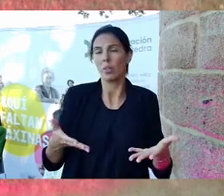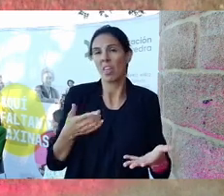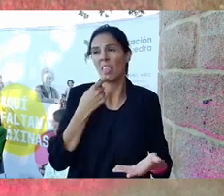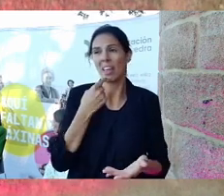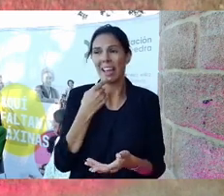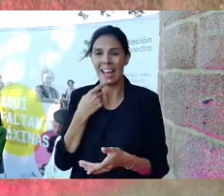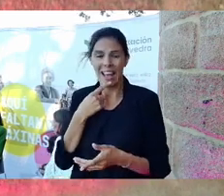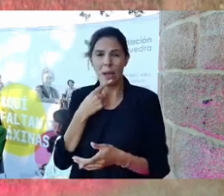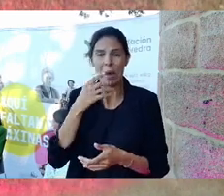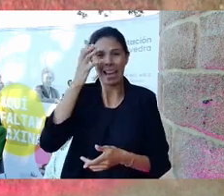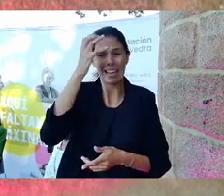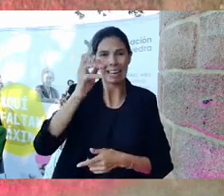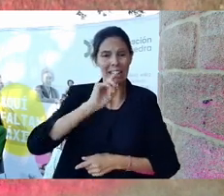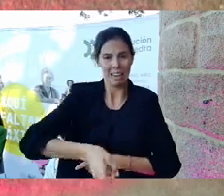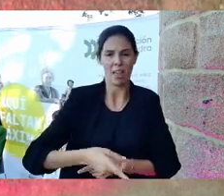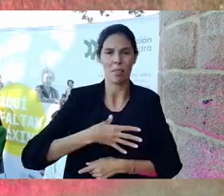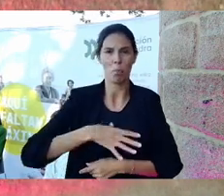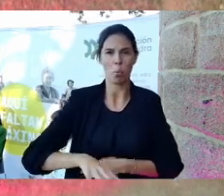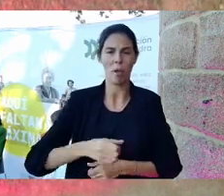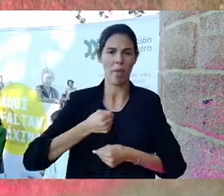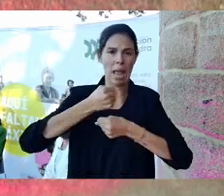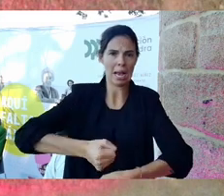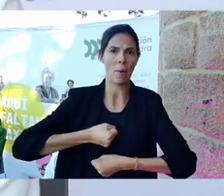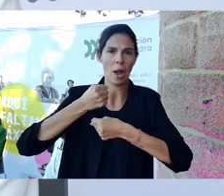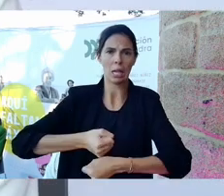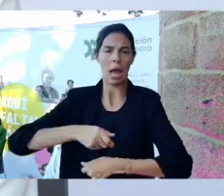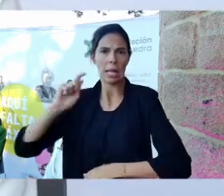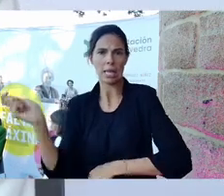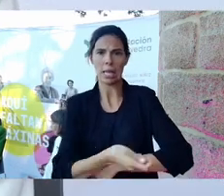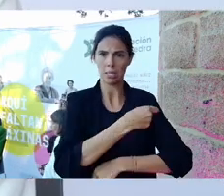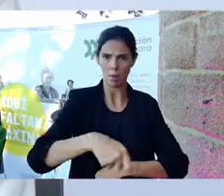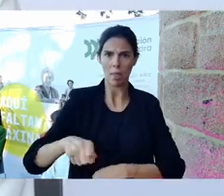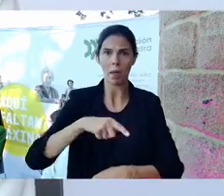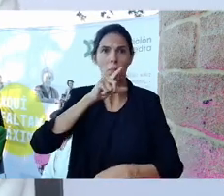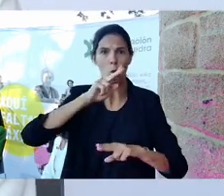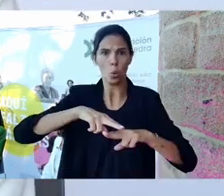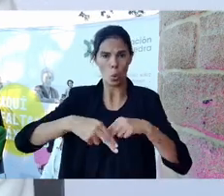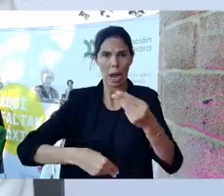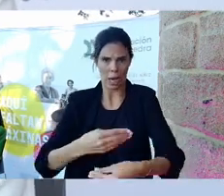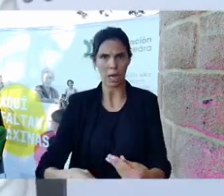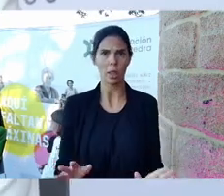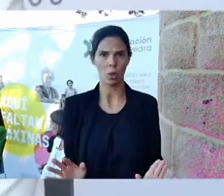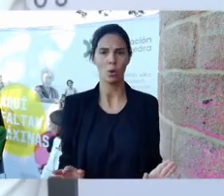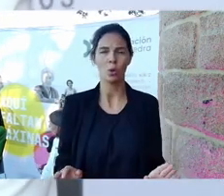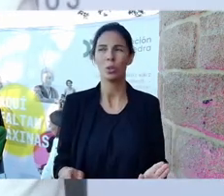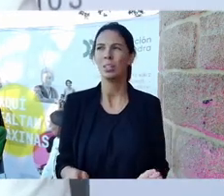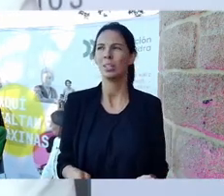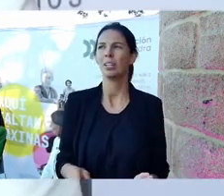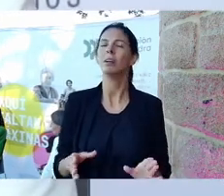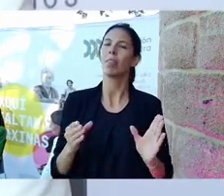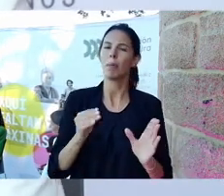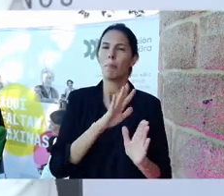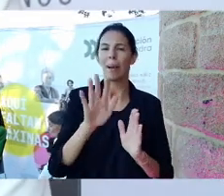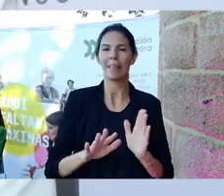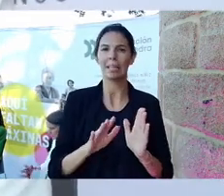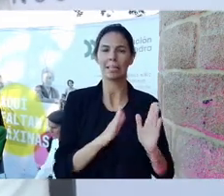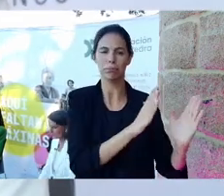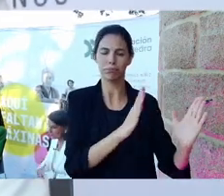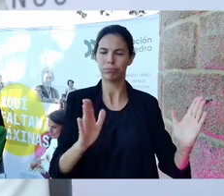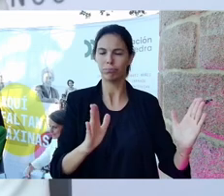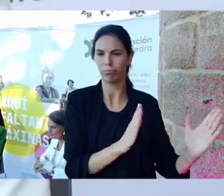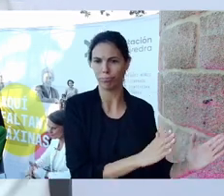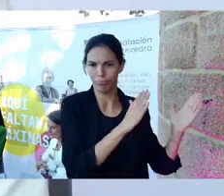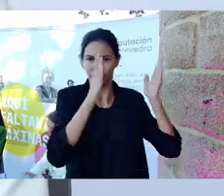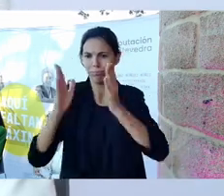suponía que para reinar había que poder cabalgar y ceñir una espada, cosa que Urraca hizo, por cierto. Ahí vamos, porque estamos adiantando